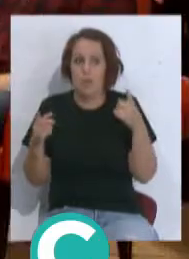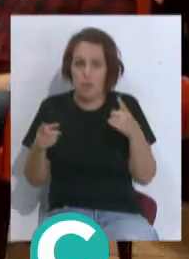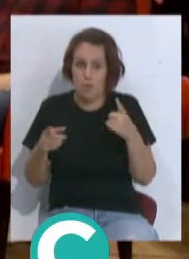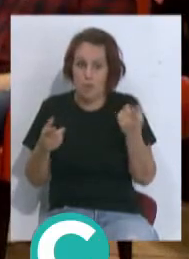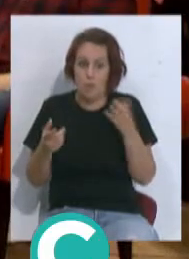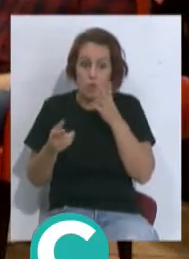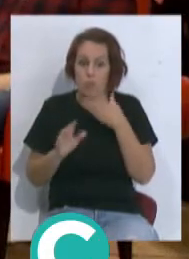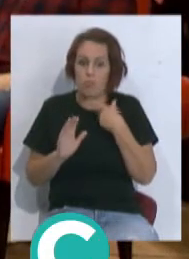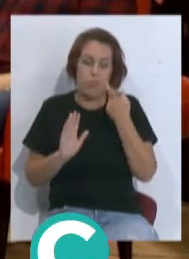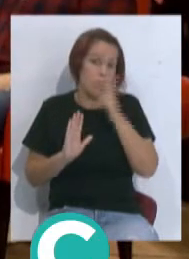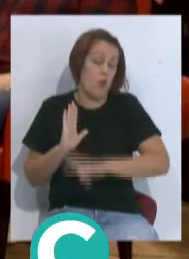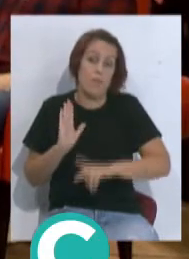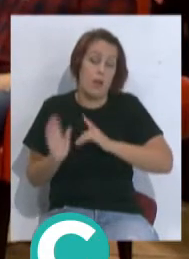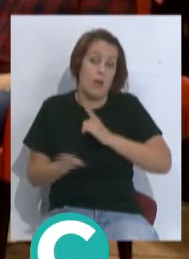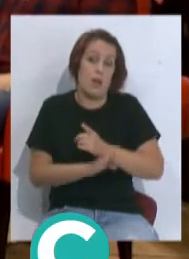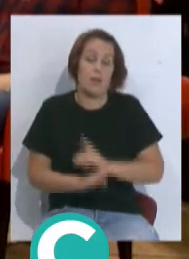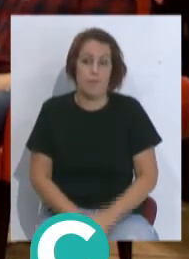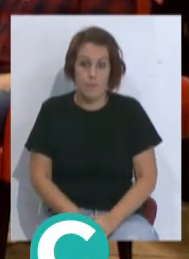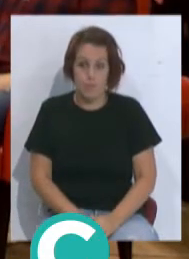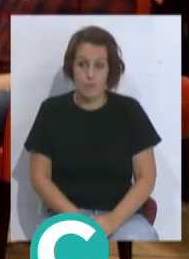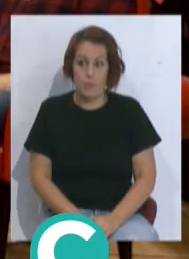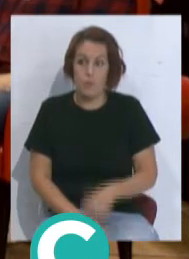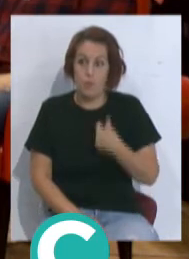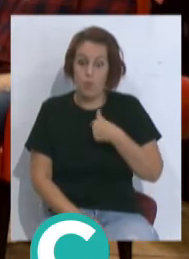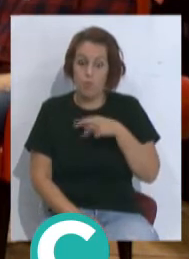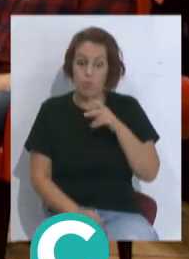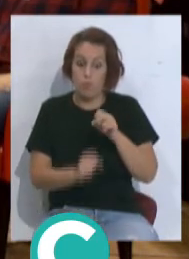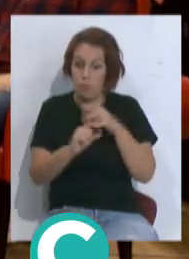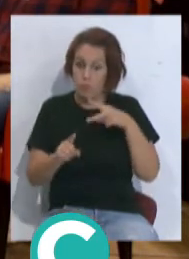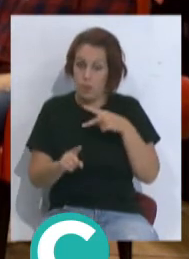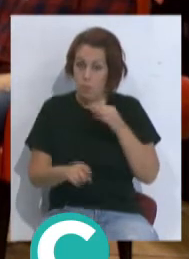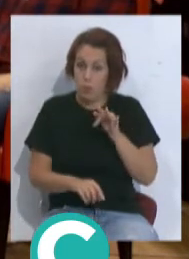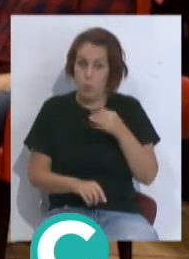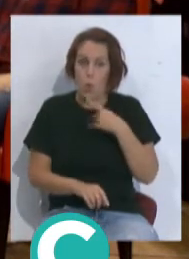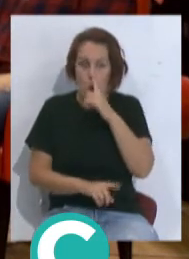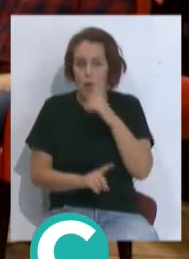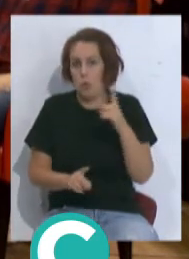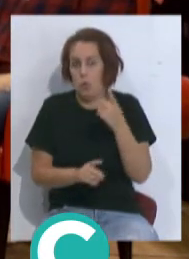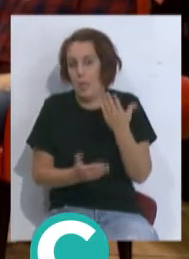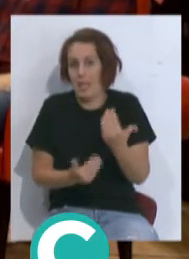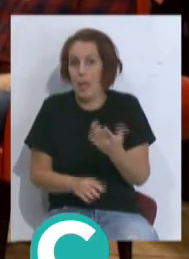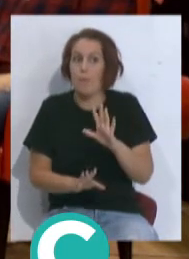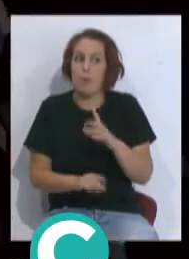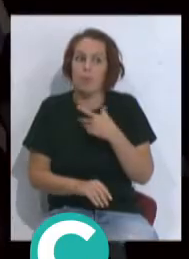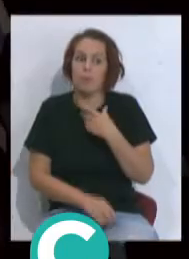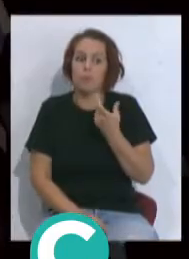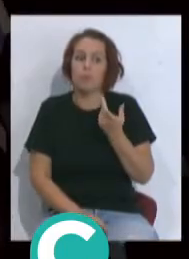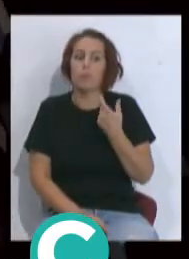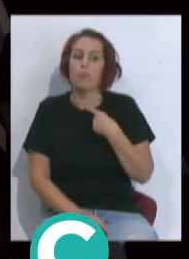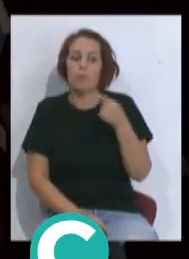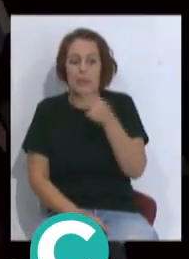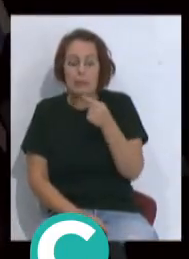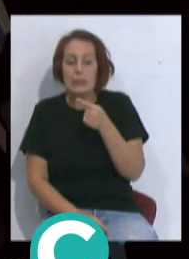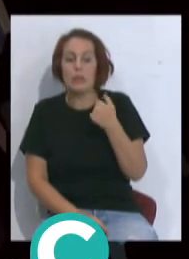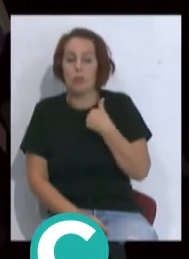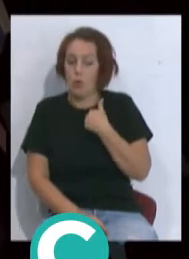lo que dice nuestro reglamento? Hombre, yo desde un punto de vista positivo y optimista, bueno, es un año y no pasa nada, pero desde un punto de vista pesimista, que muchas veces lo soy, yo me